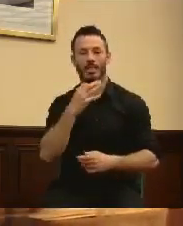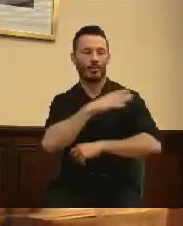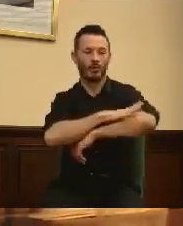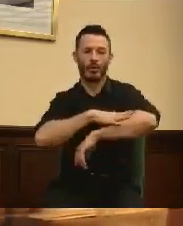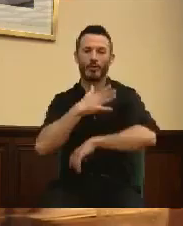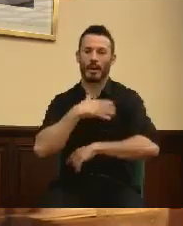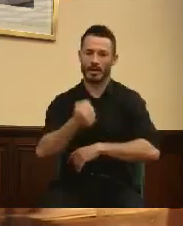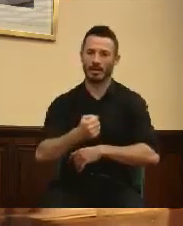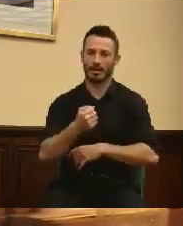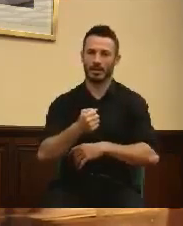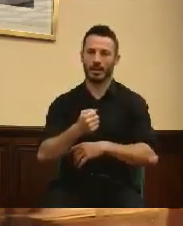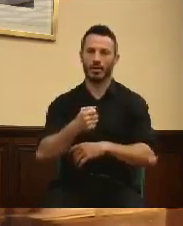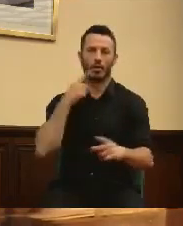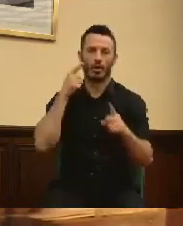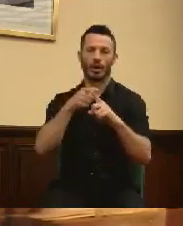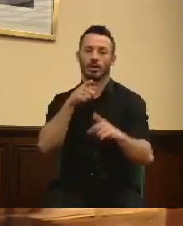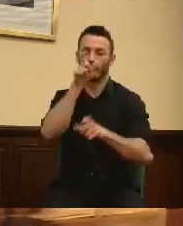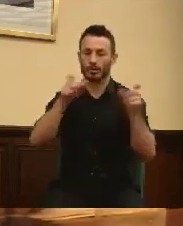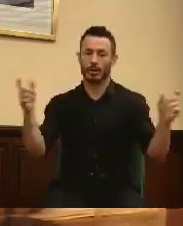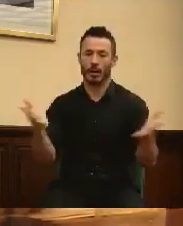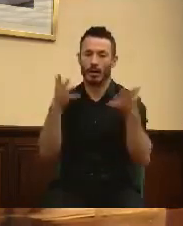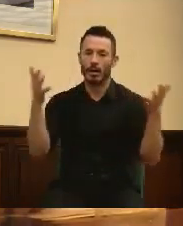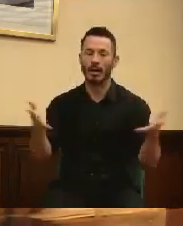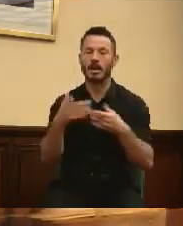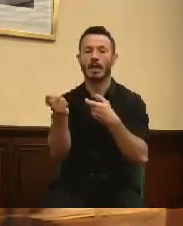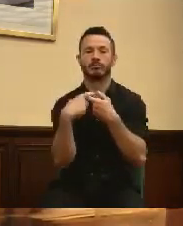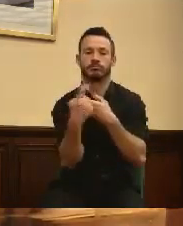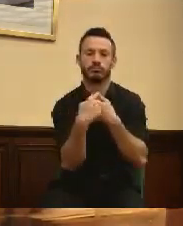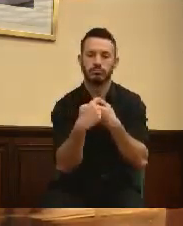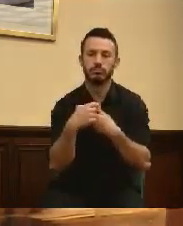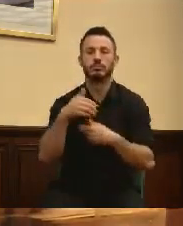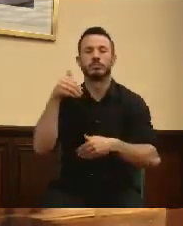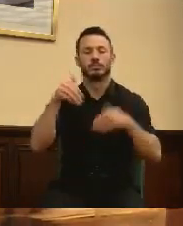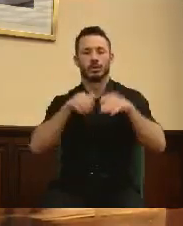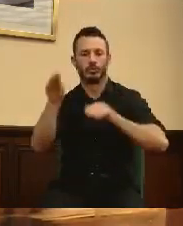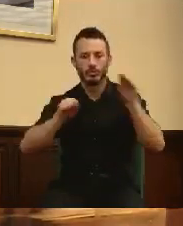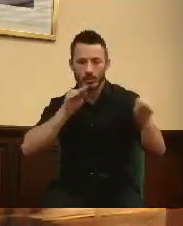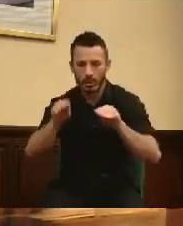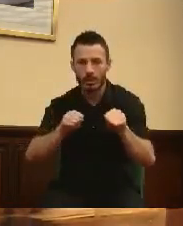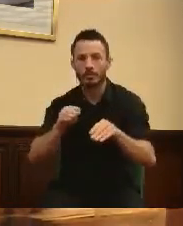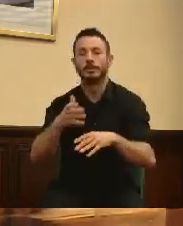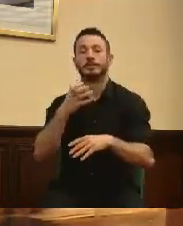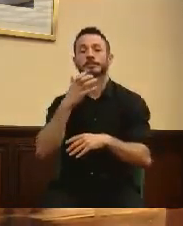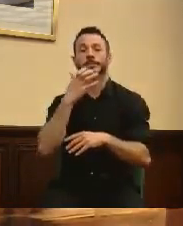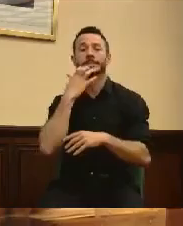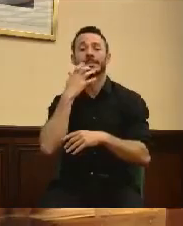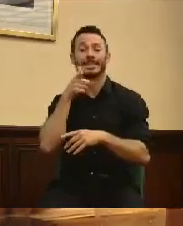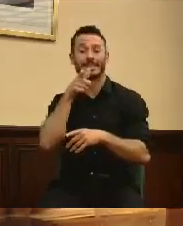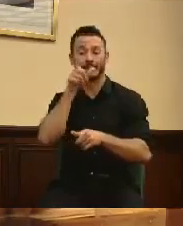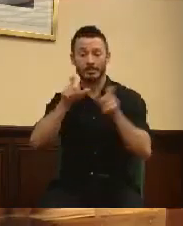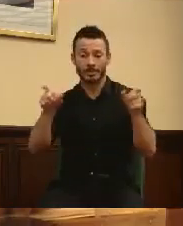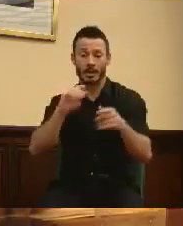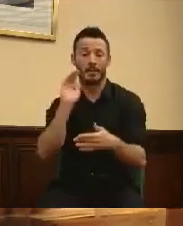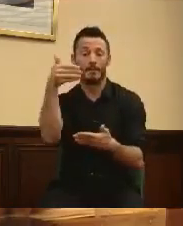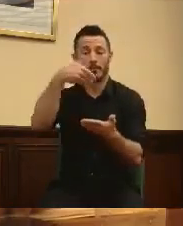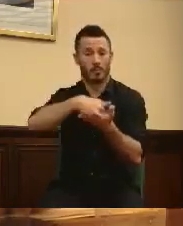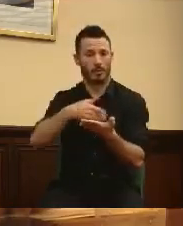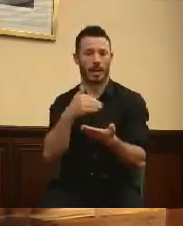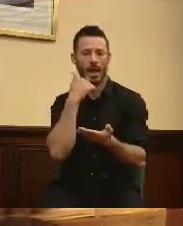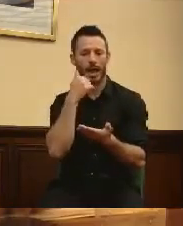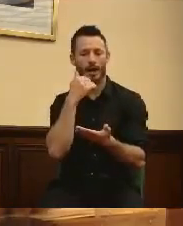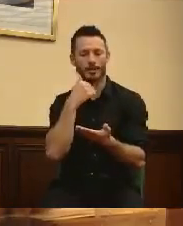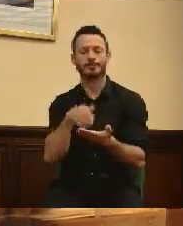participación a través de más referéndum, de gobiernos que valoren y tomen en consideración las iniciativas legislativas populares que la ciudadanía